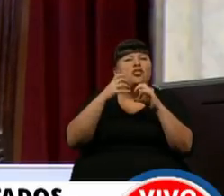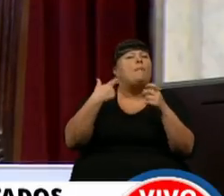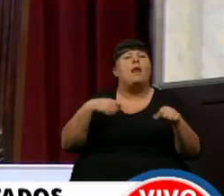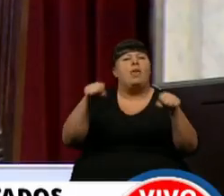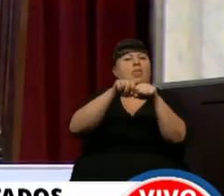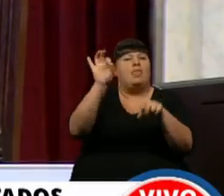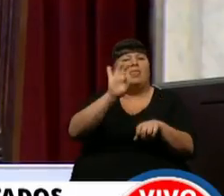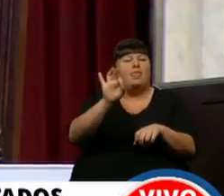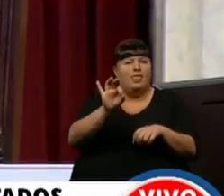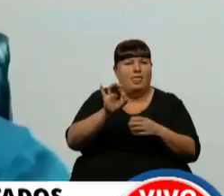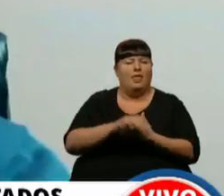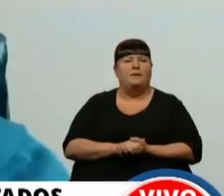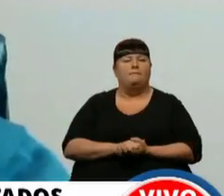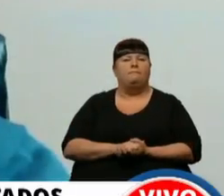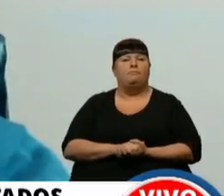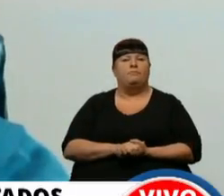estoy liado